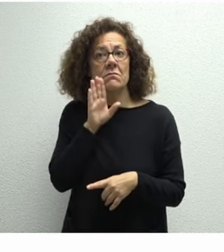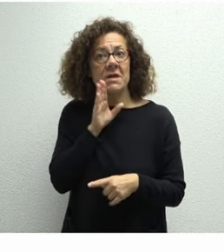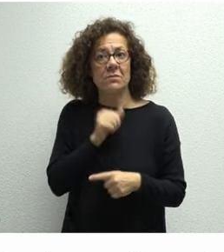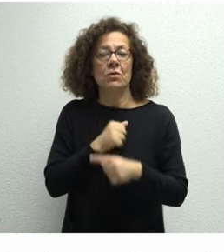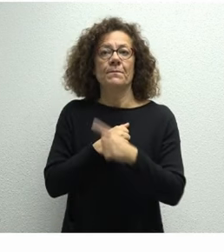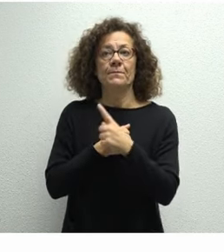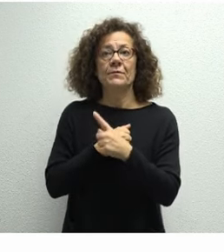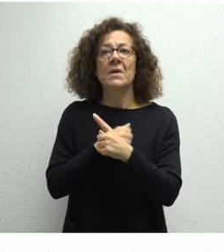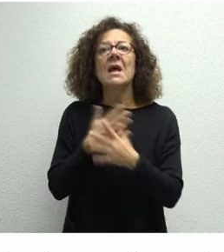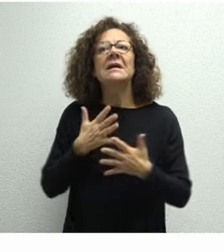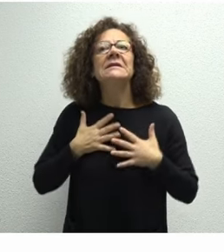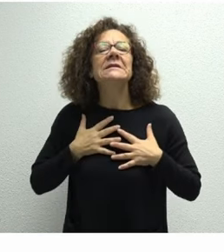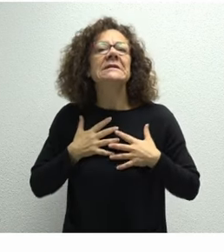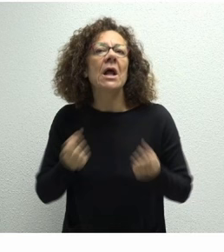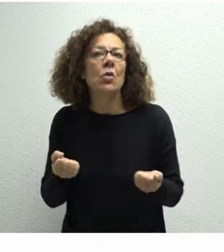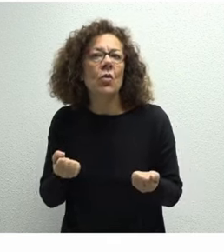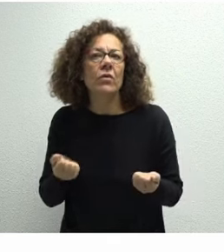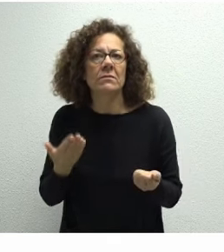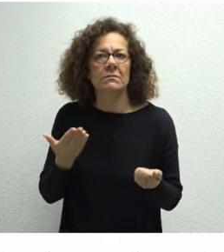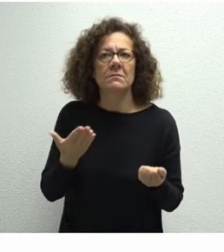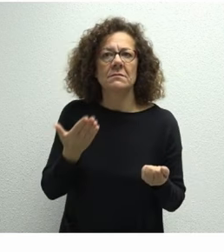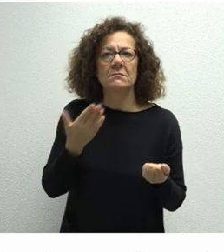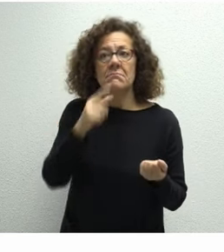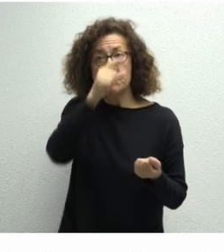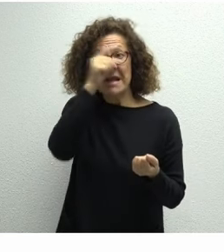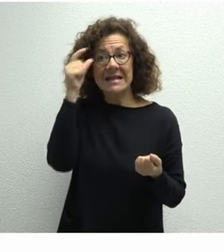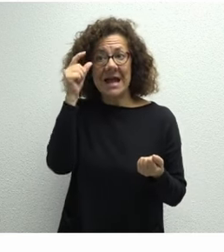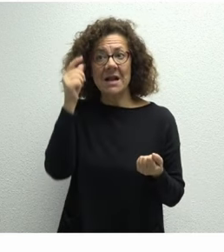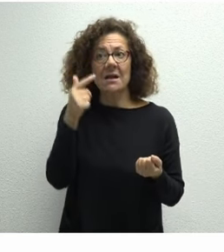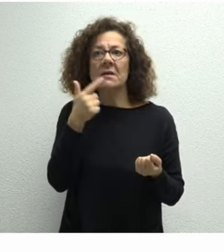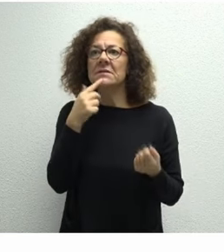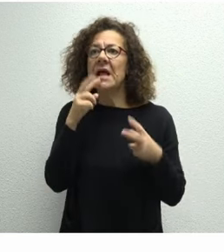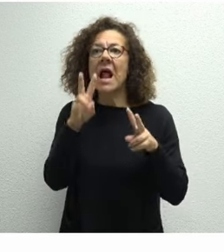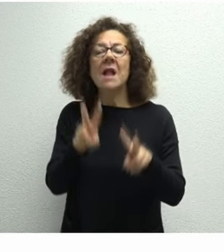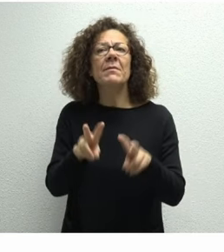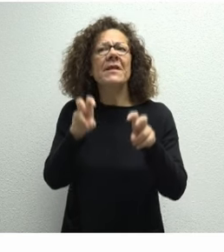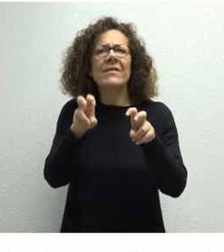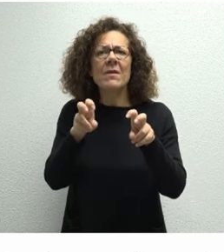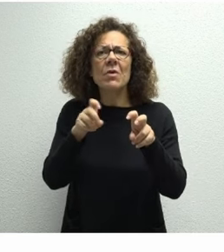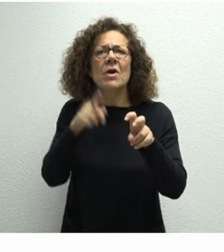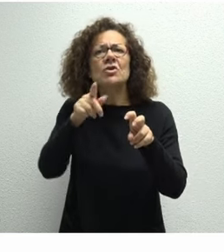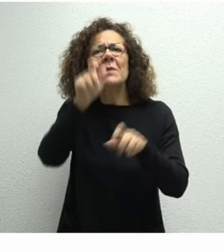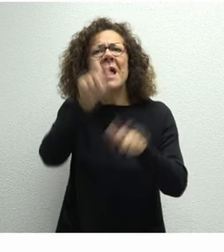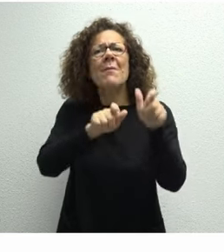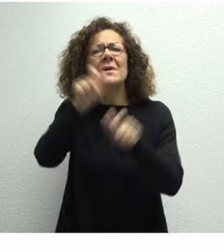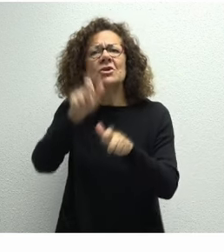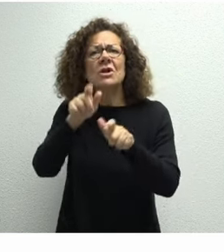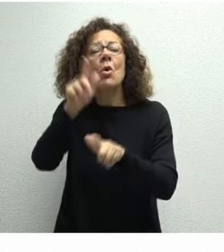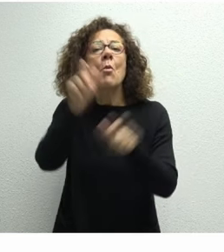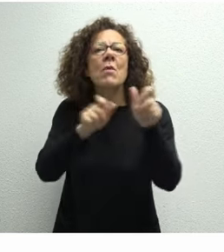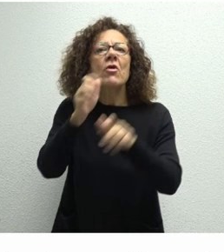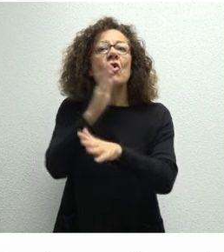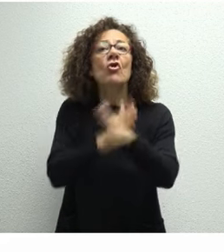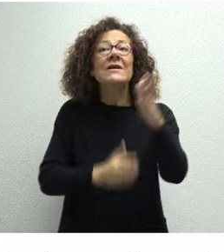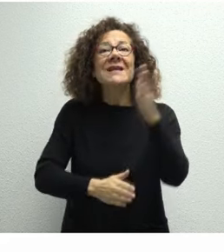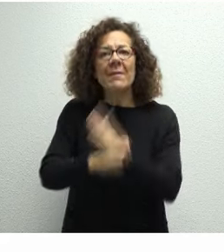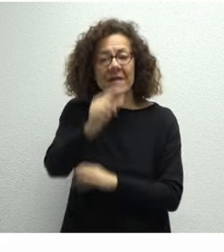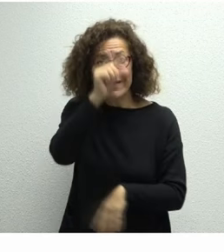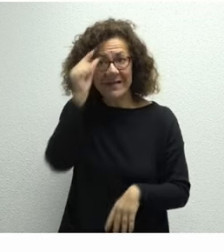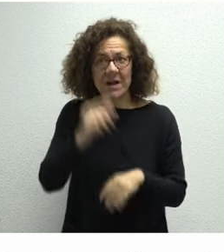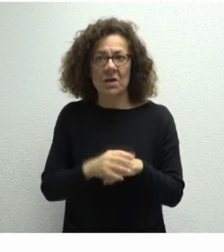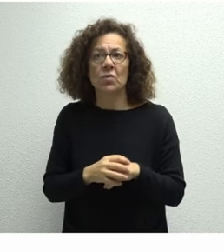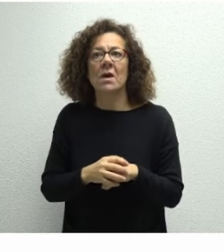no la salud como mental como principio re Eso es para personas con población con discapacidad intelectual